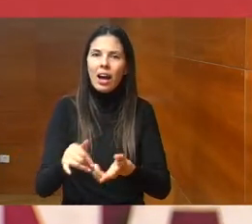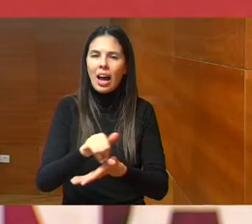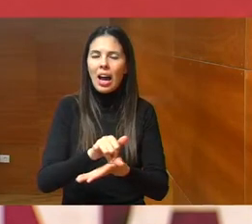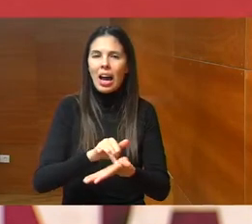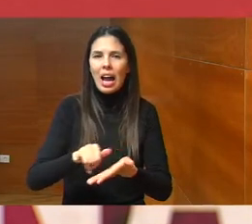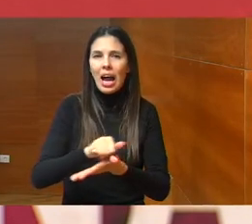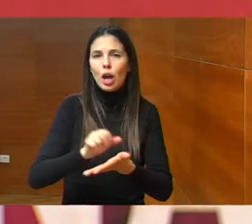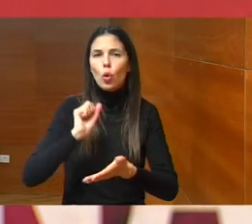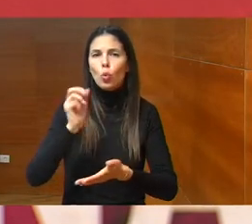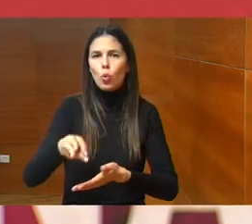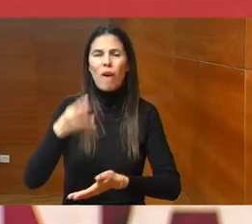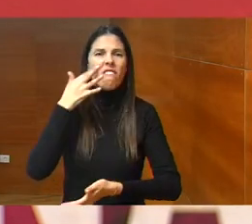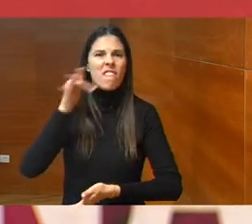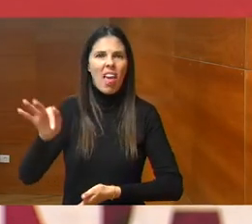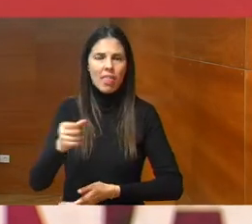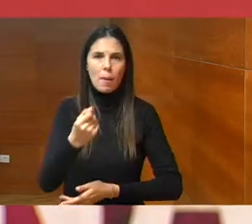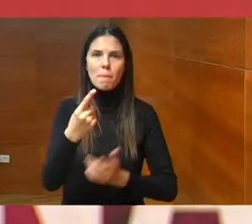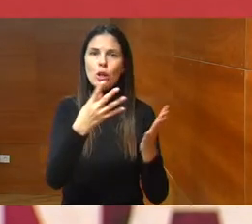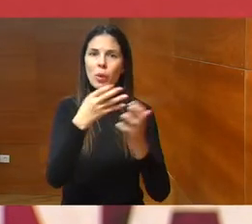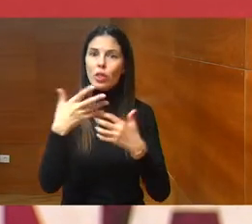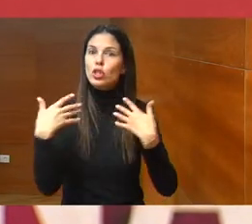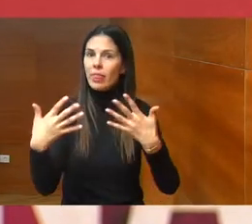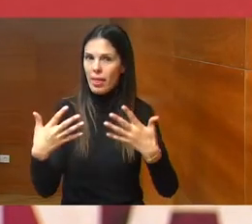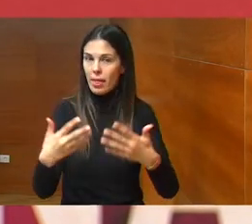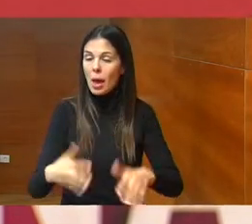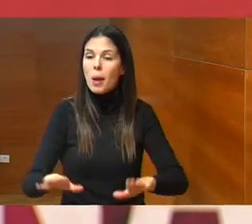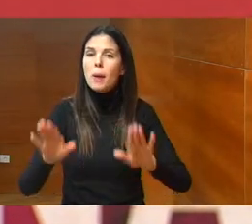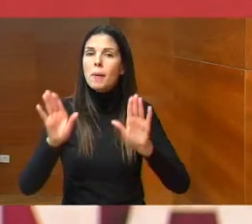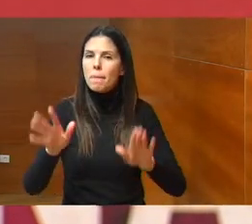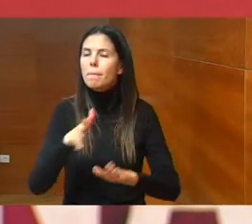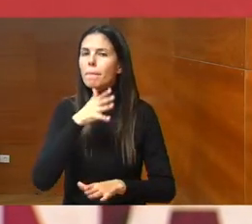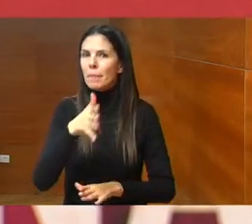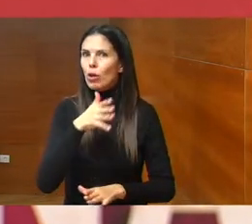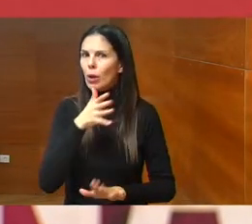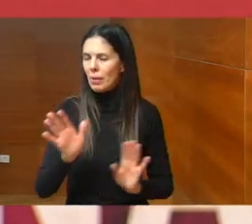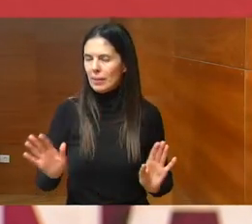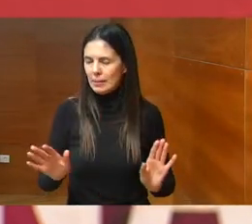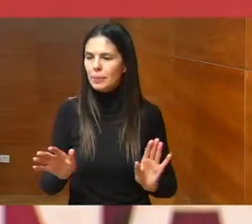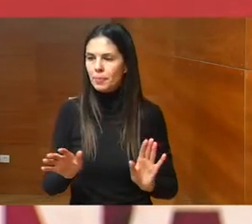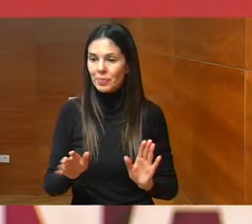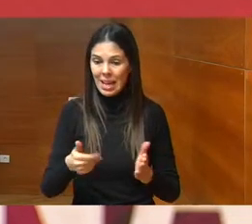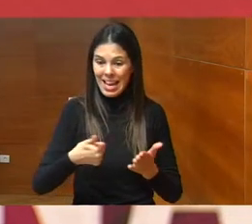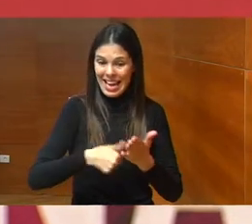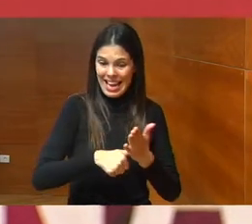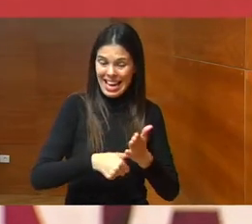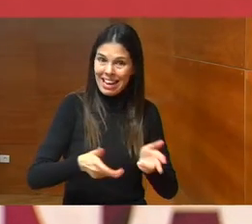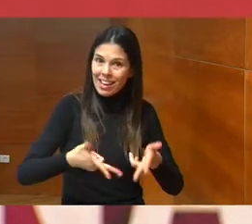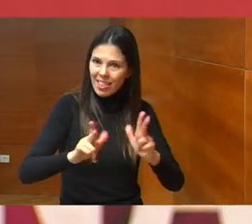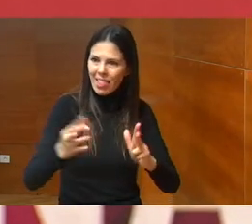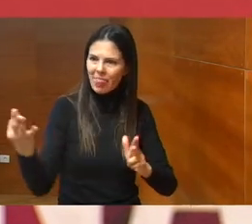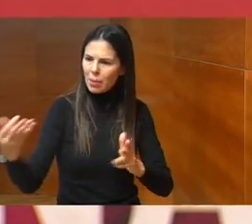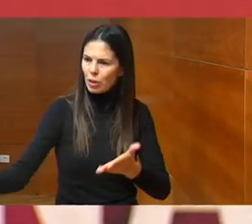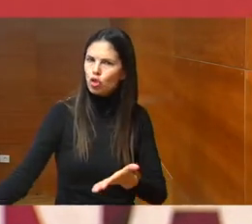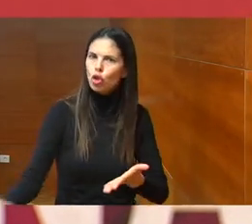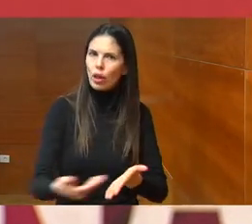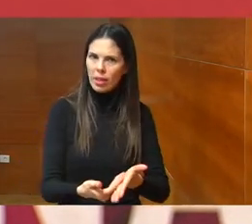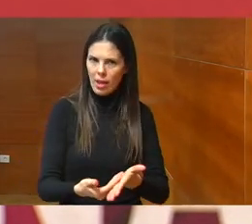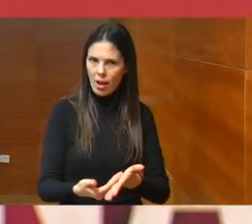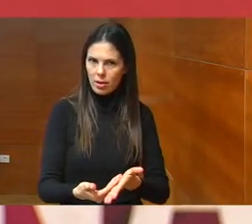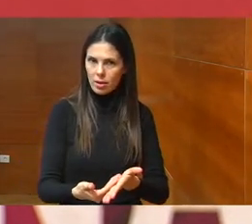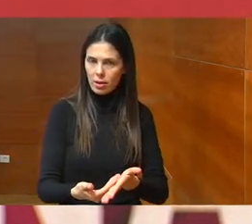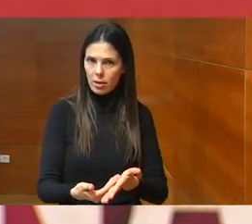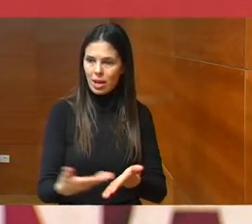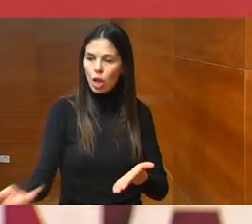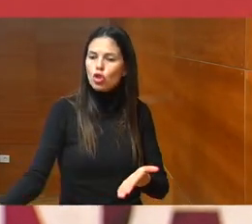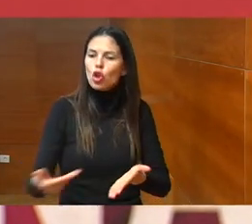1910 Lo que pasa que la licencia tienes que solicitarla y